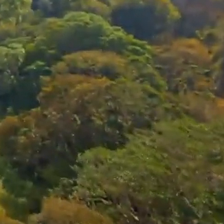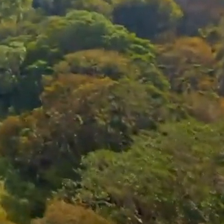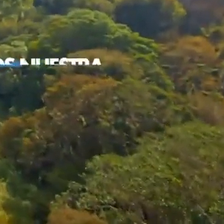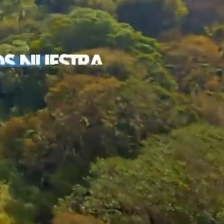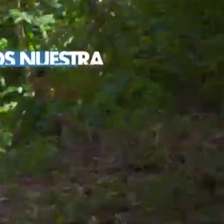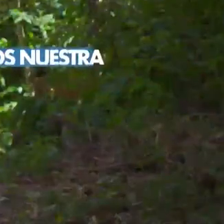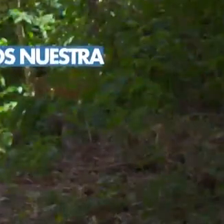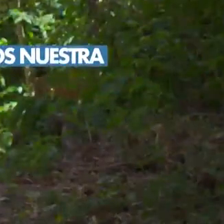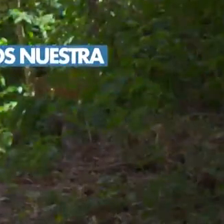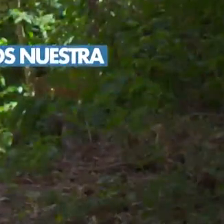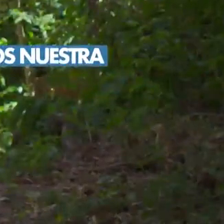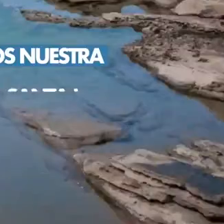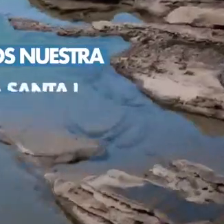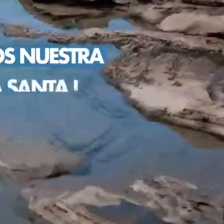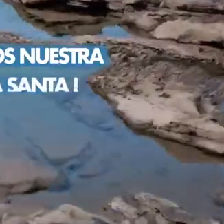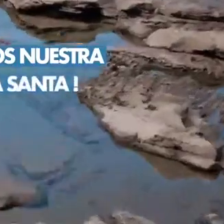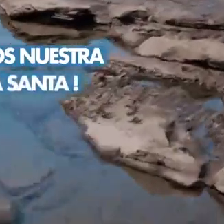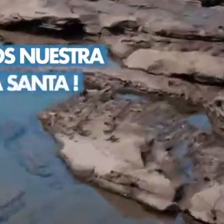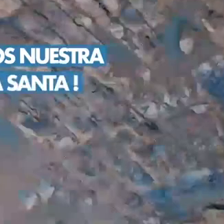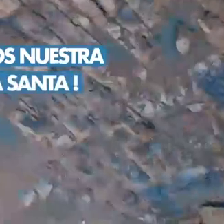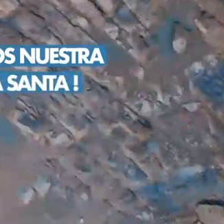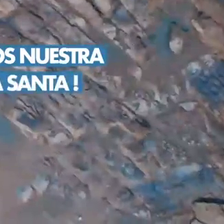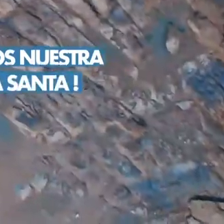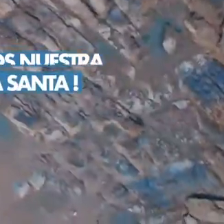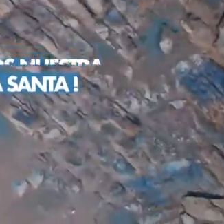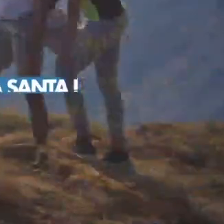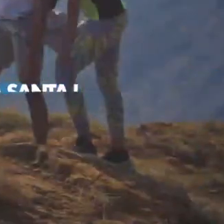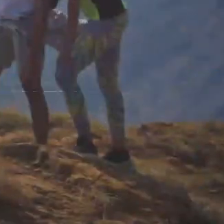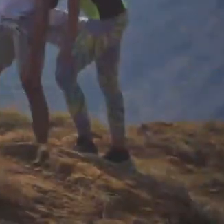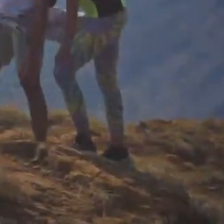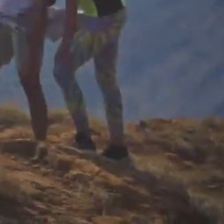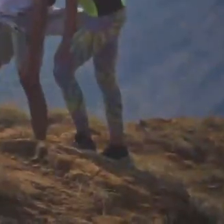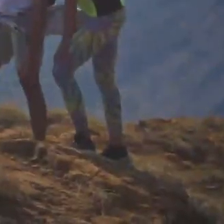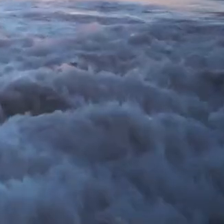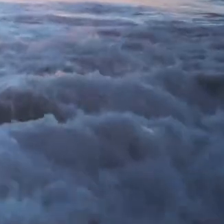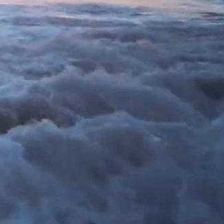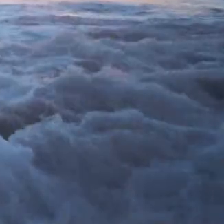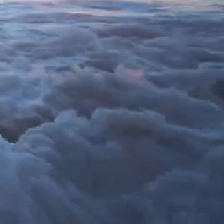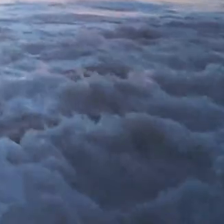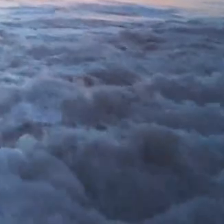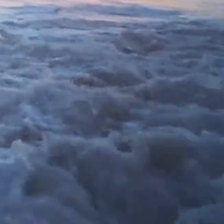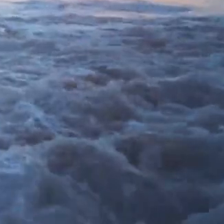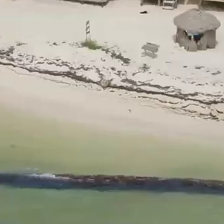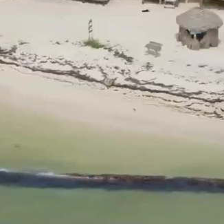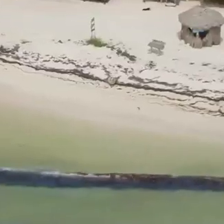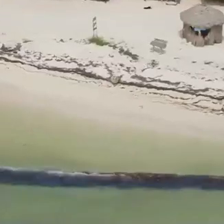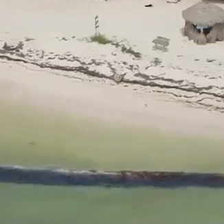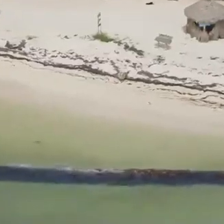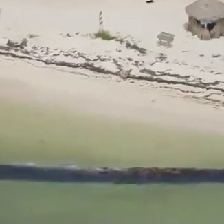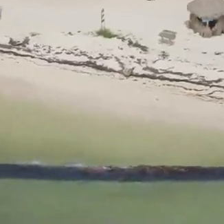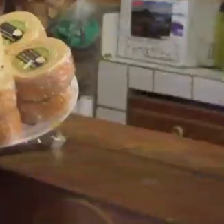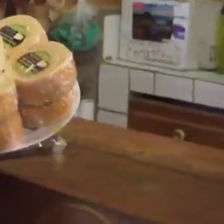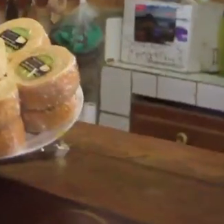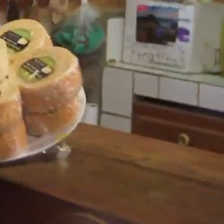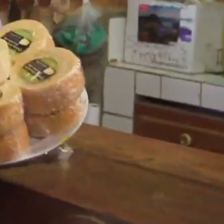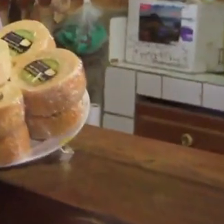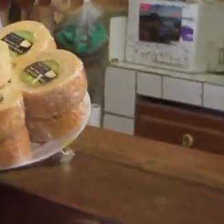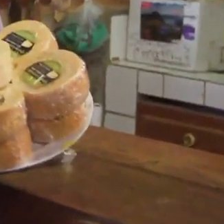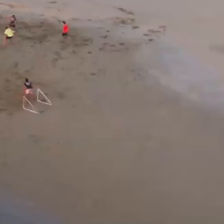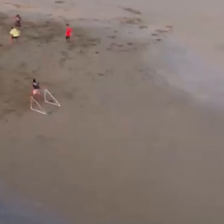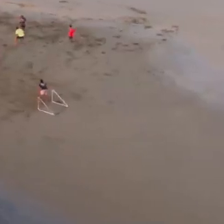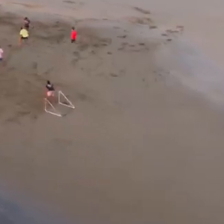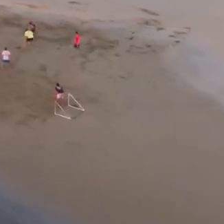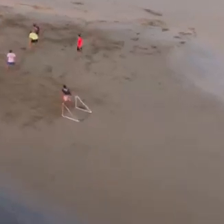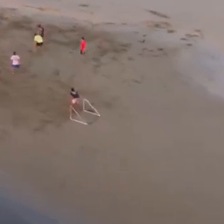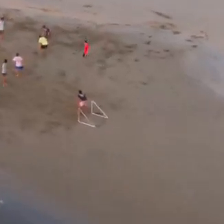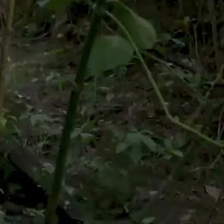aguas sagradas. Disfrutemos nuestra Nicaragua Santa. En cada lugar de nuestra sagrada geografía, te